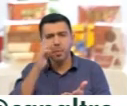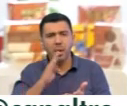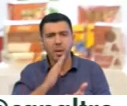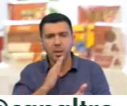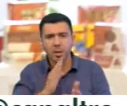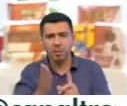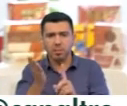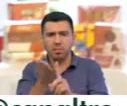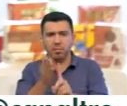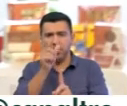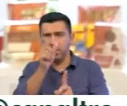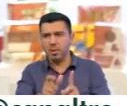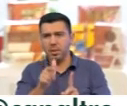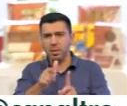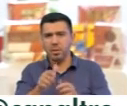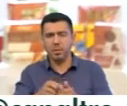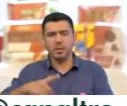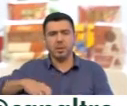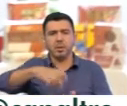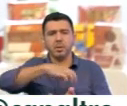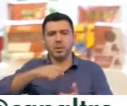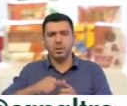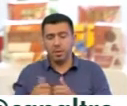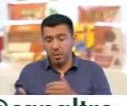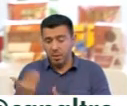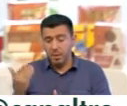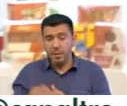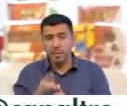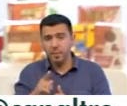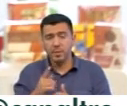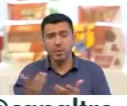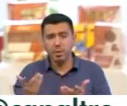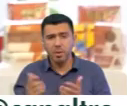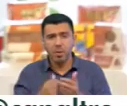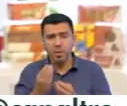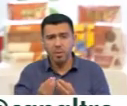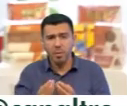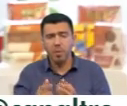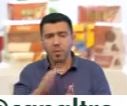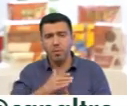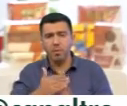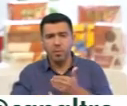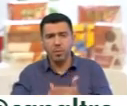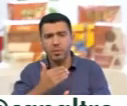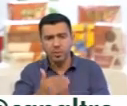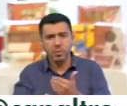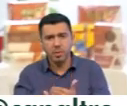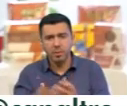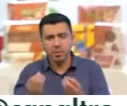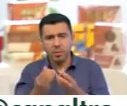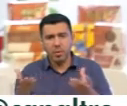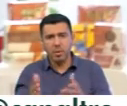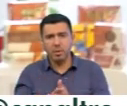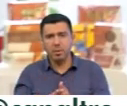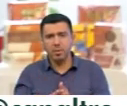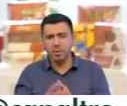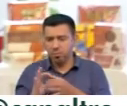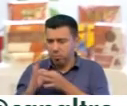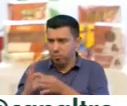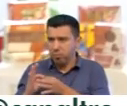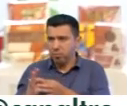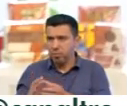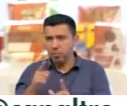en el departamento de Santander, iniciando por los procesos de reparación colectiva, trabajando de la mano con la Unidad de Víctimas